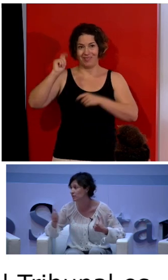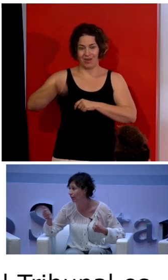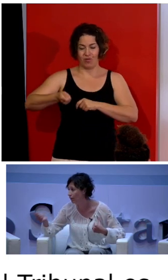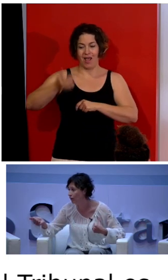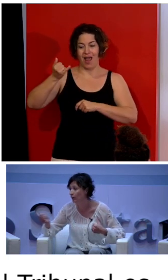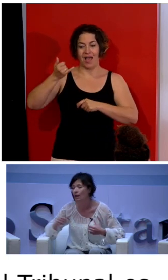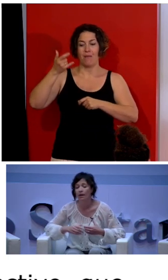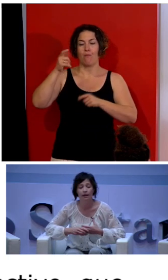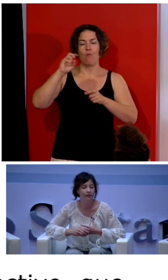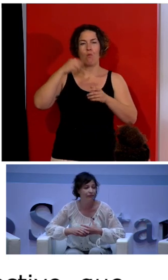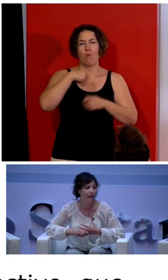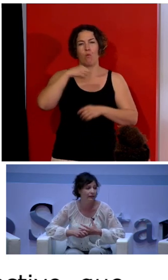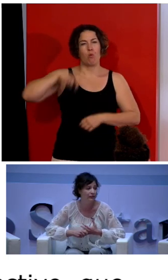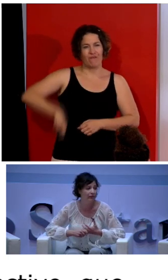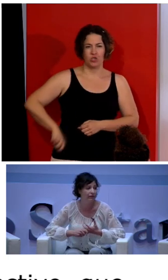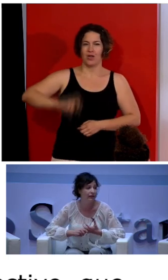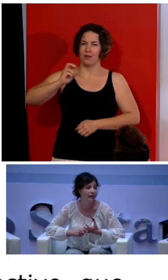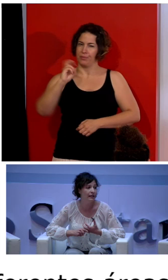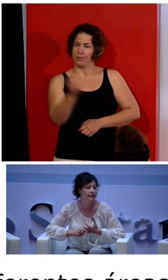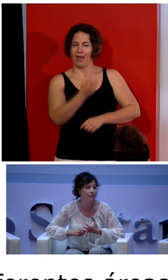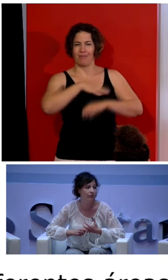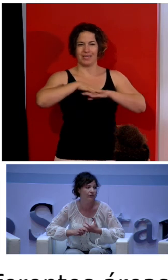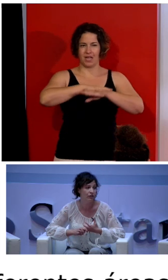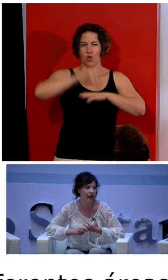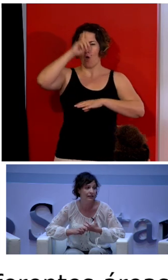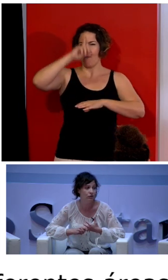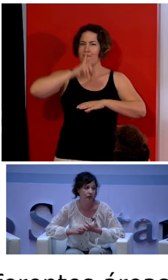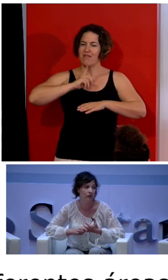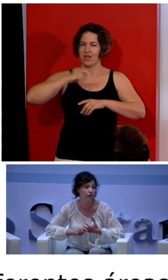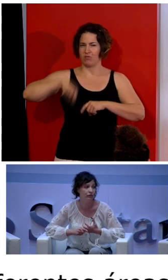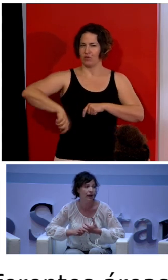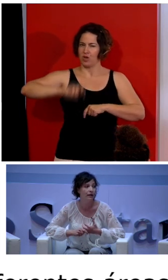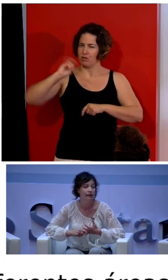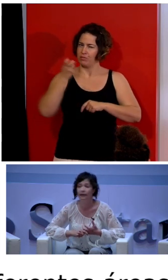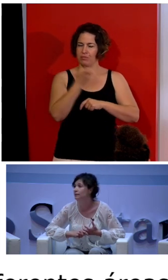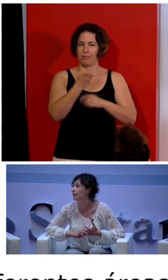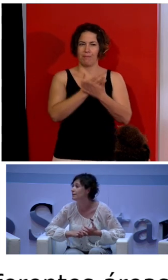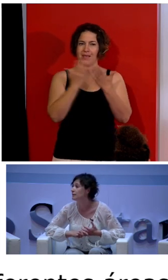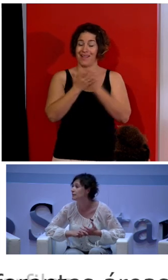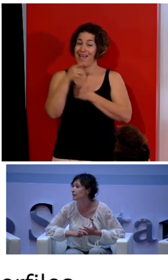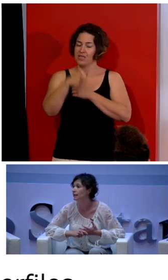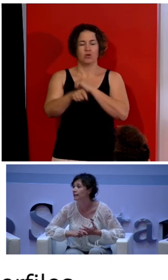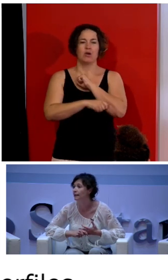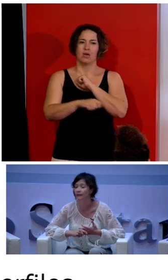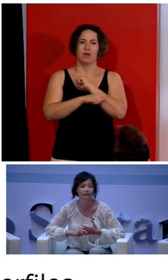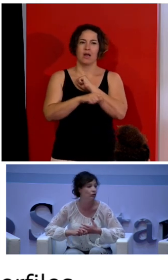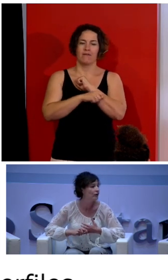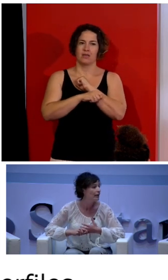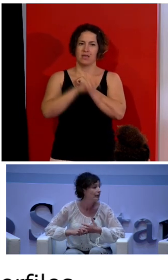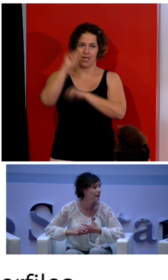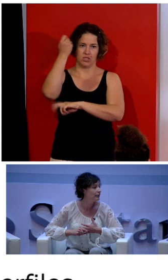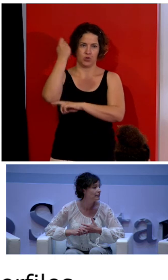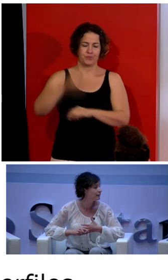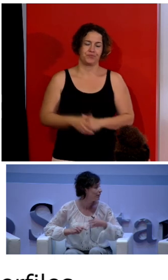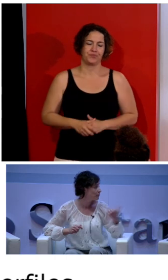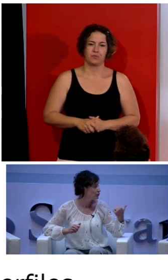la administración, de diferentes perfiles profesionales. Yo creo que es una de las claves de éxito.